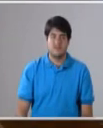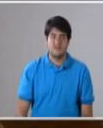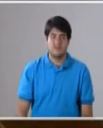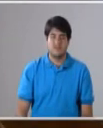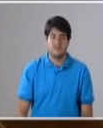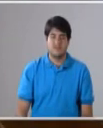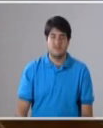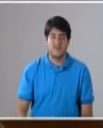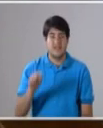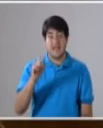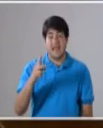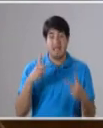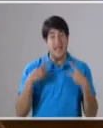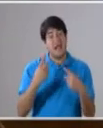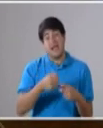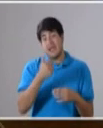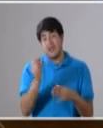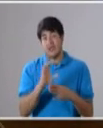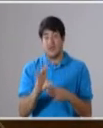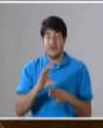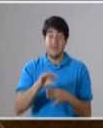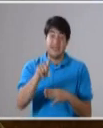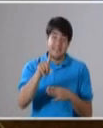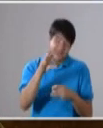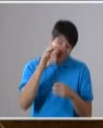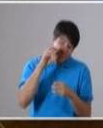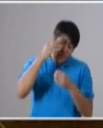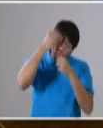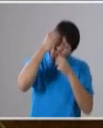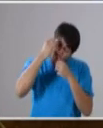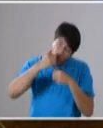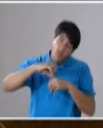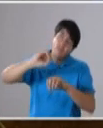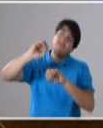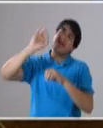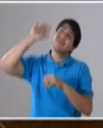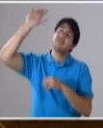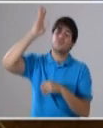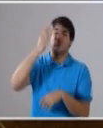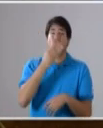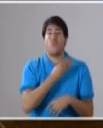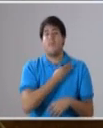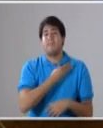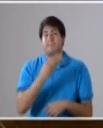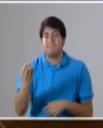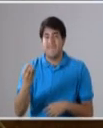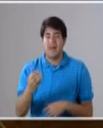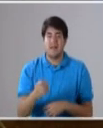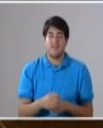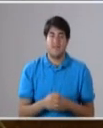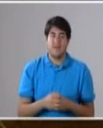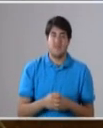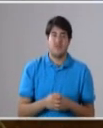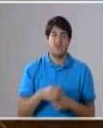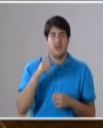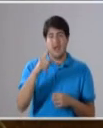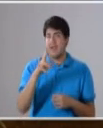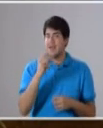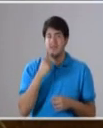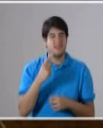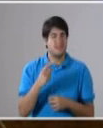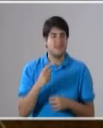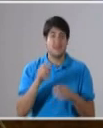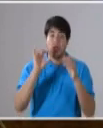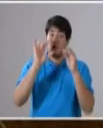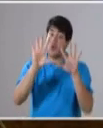Y aquí hay otra cosa: si guardares sus mandamientos, si eres oído a sus mandamientos y guardares sus estatutos. Aquí no está hablando necesariamente